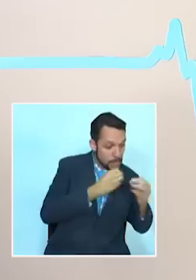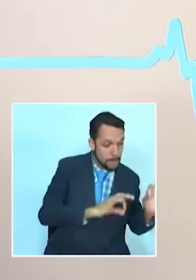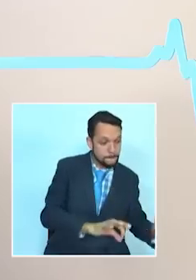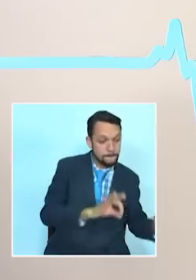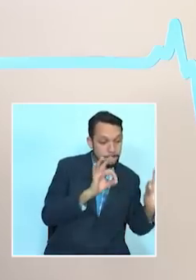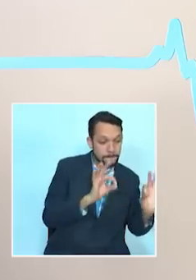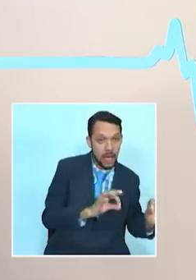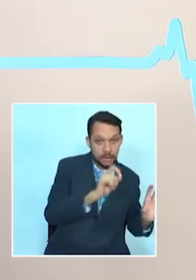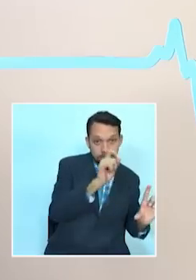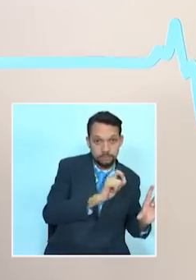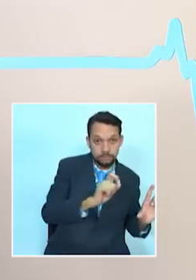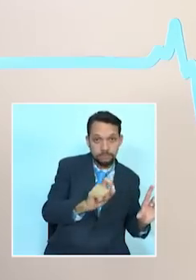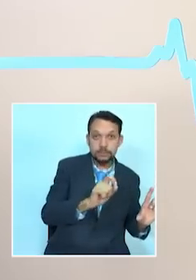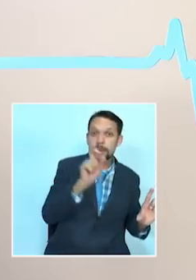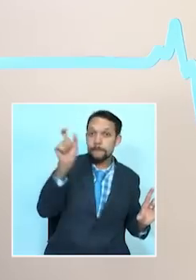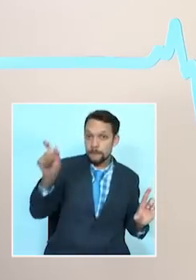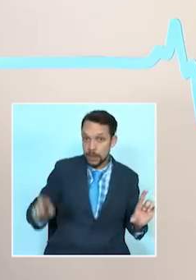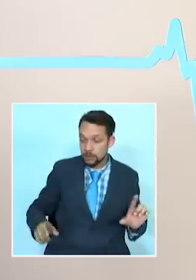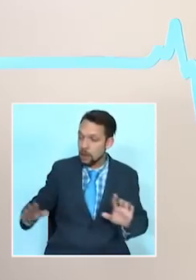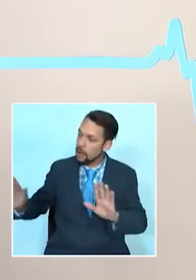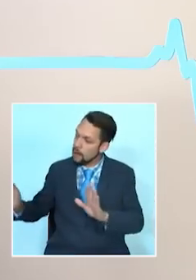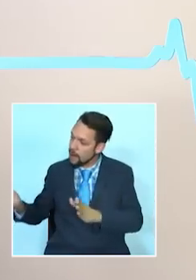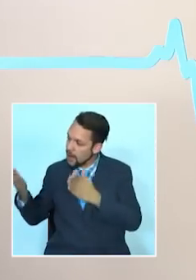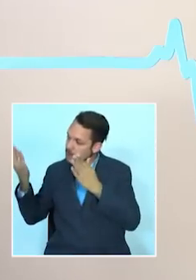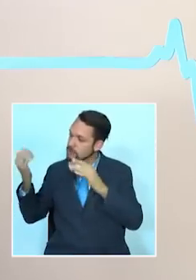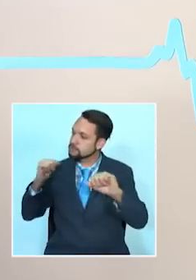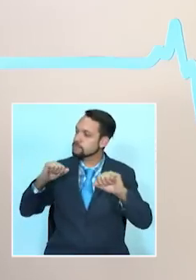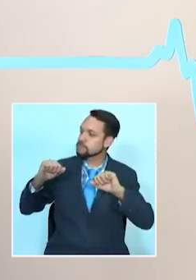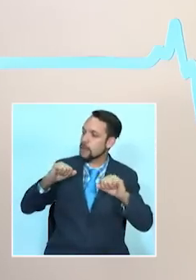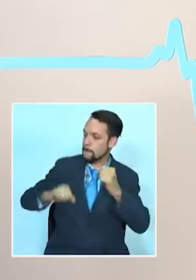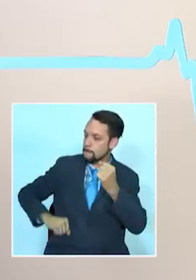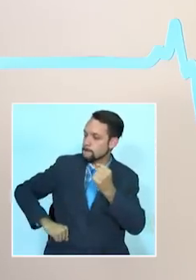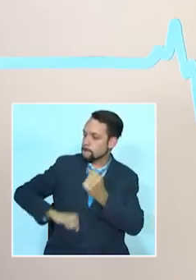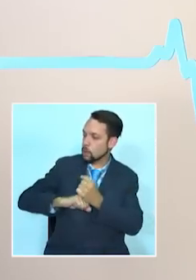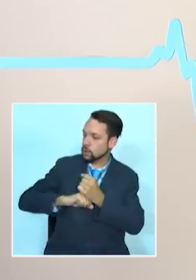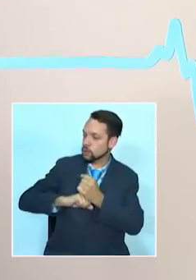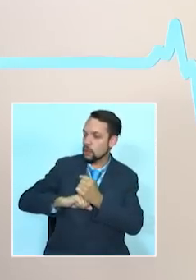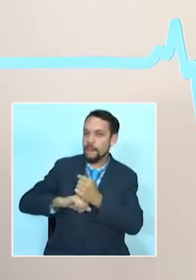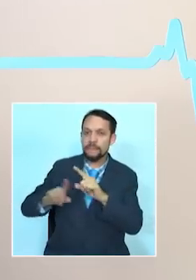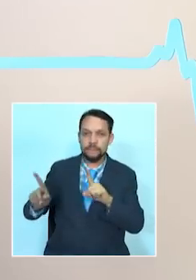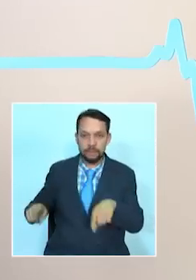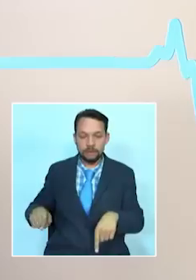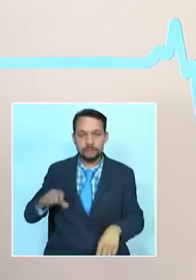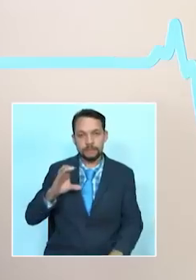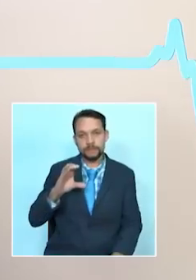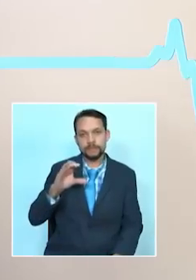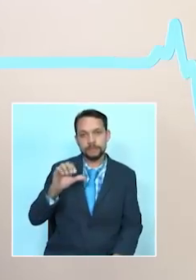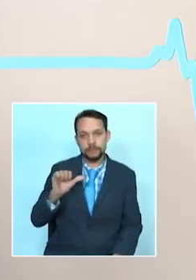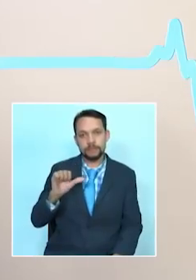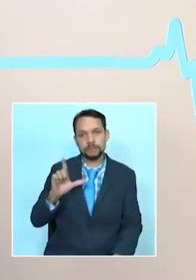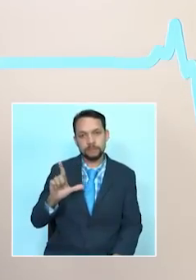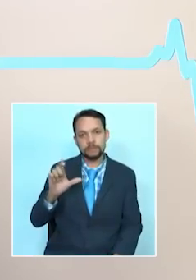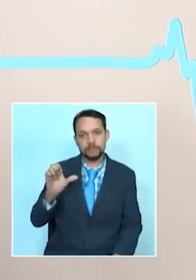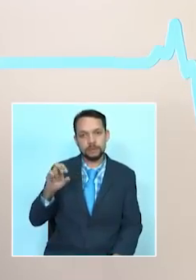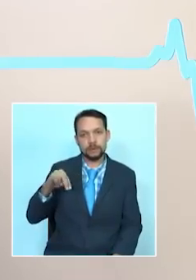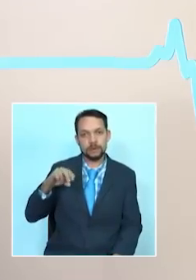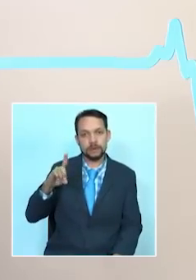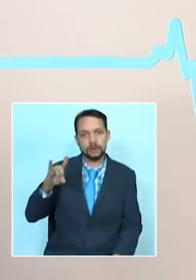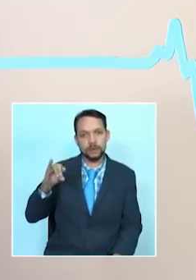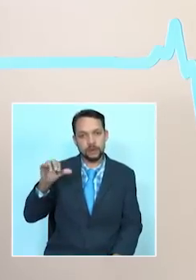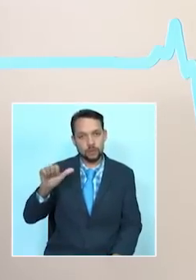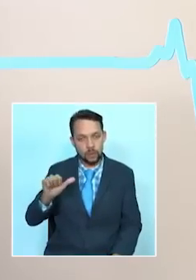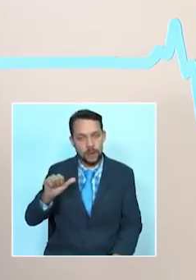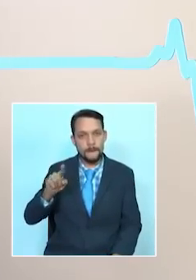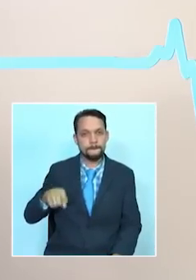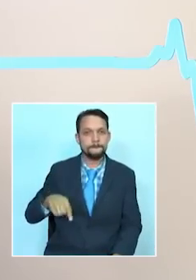a llevar a que la persona recupere esta función podemos utilizar la caléndula la manzanilla los baños de asiento